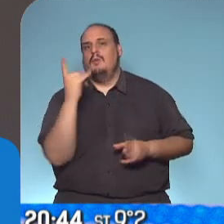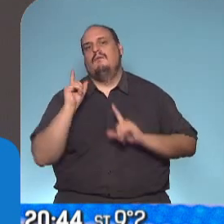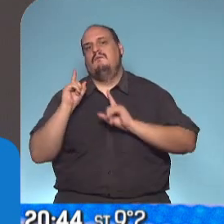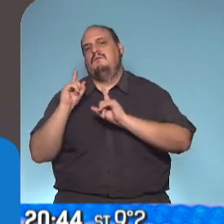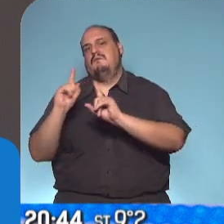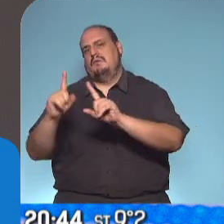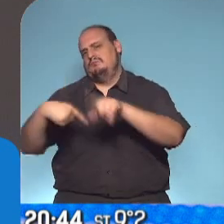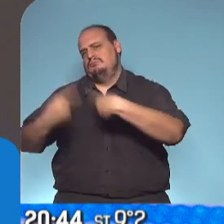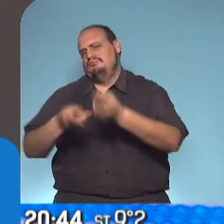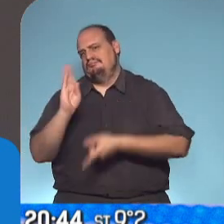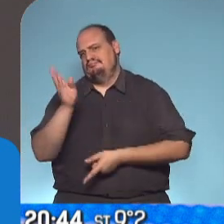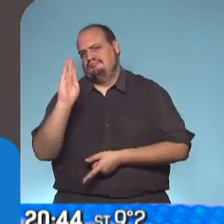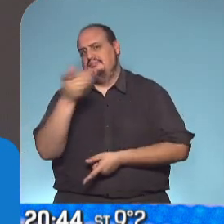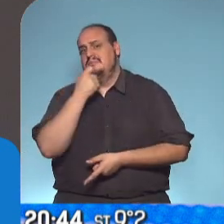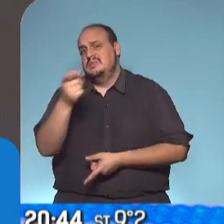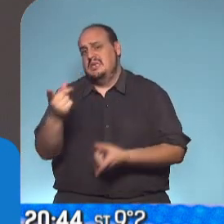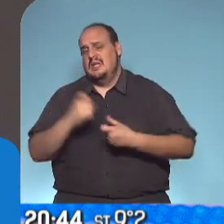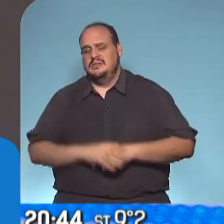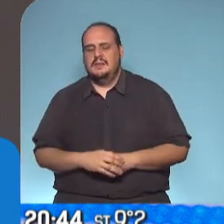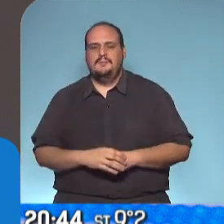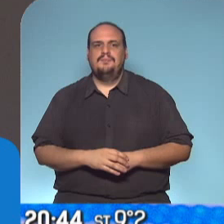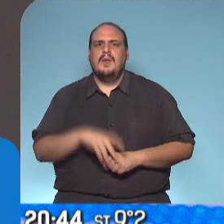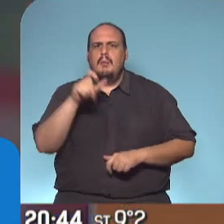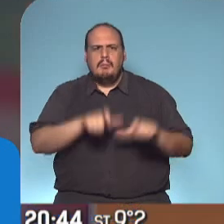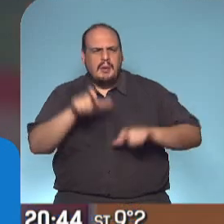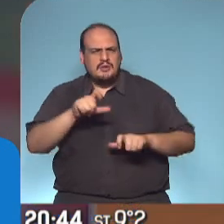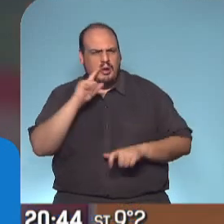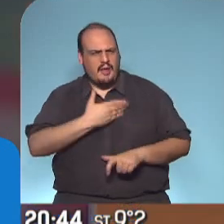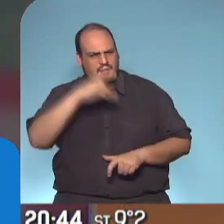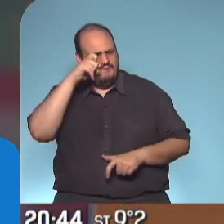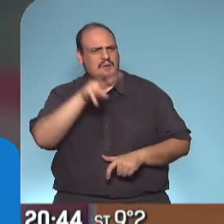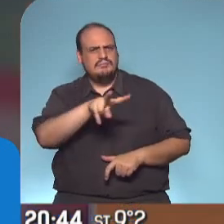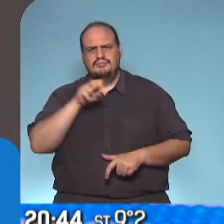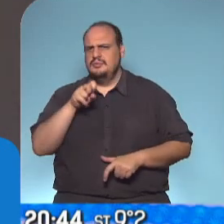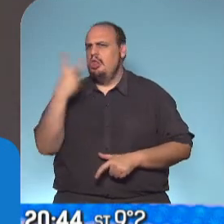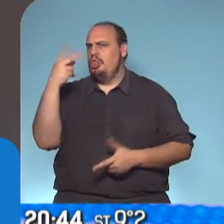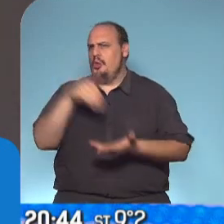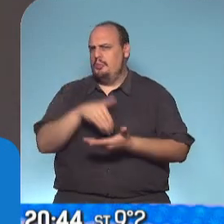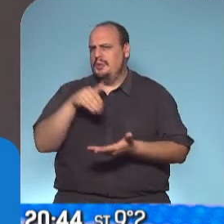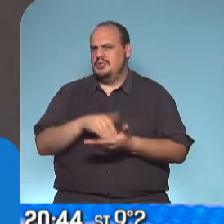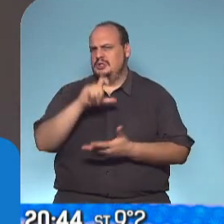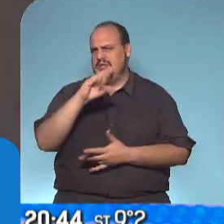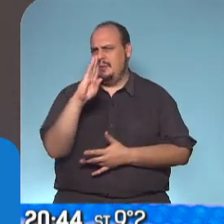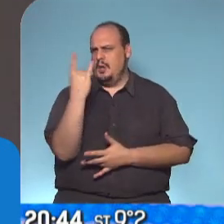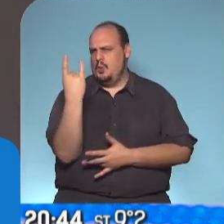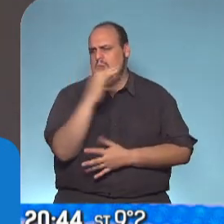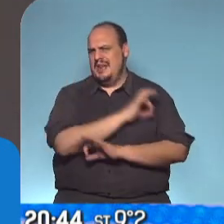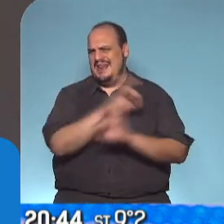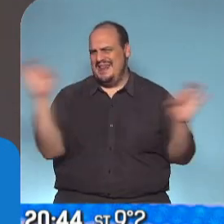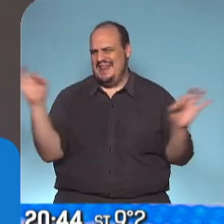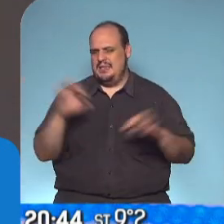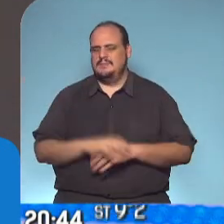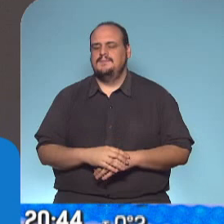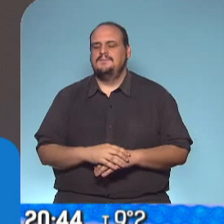para adelante para cada vez que la quiera usar. De los 9 millones de beneficiarios del IFE, 2 millones puede ser. Casi 2 millones no tenían, nunca habían tenido